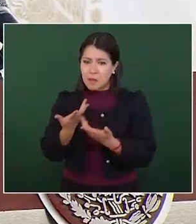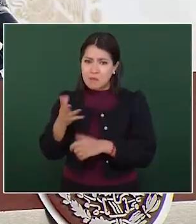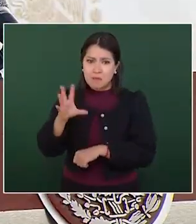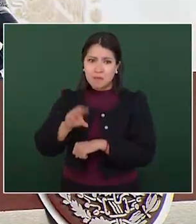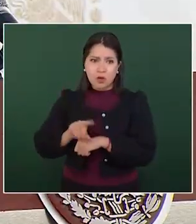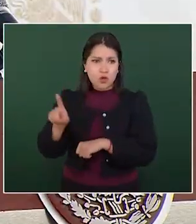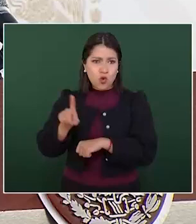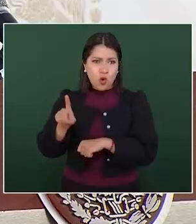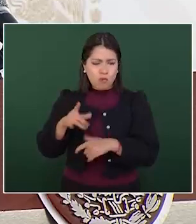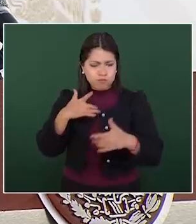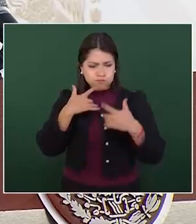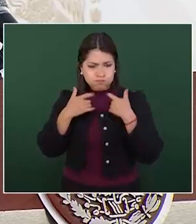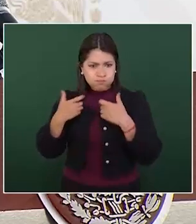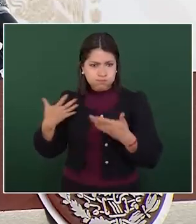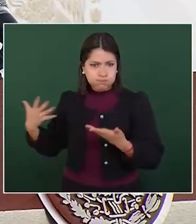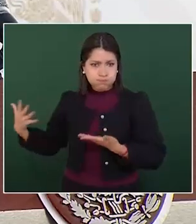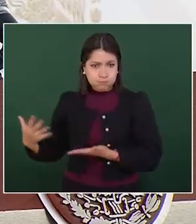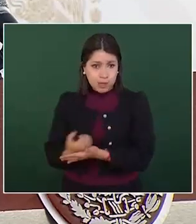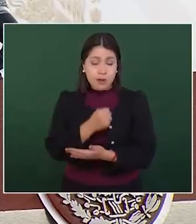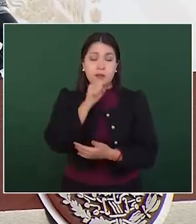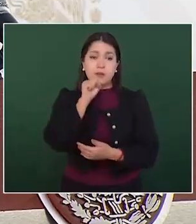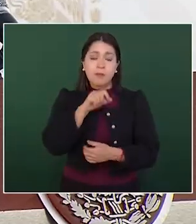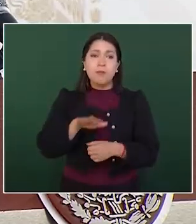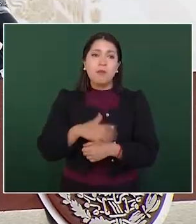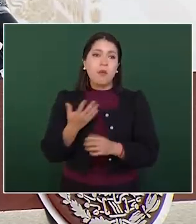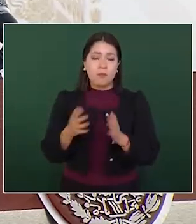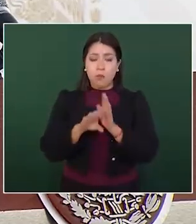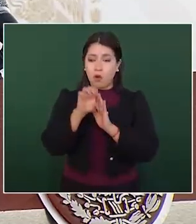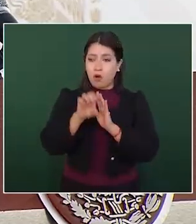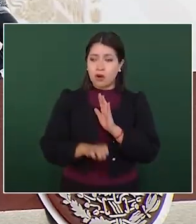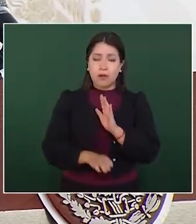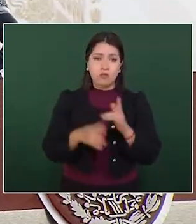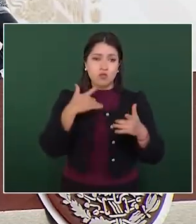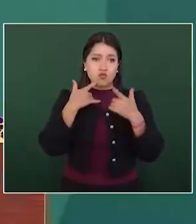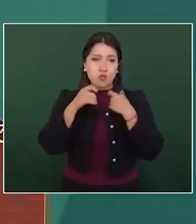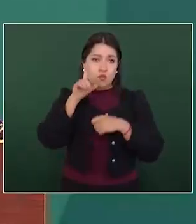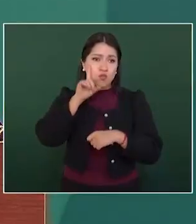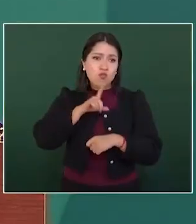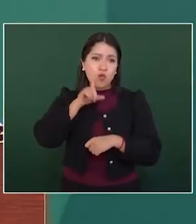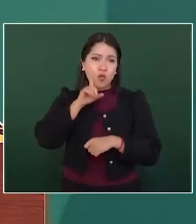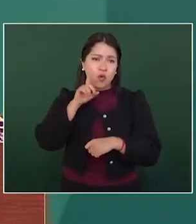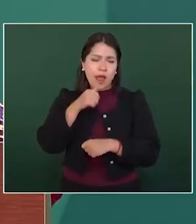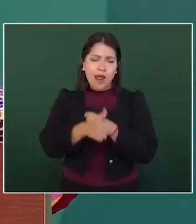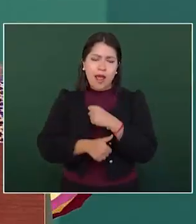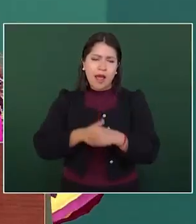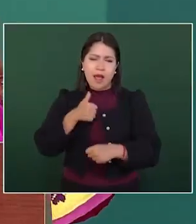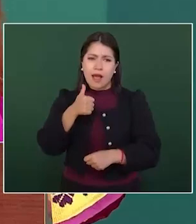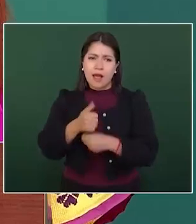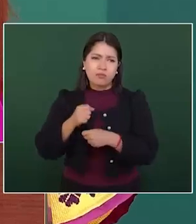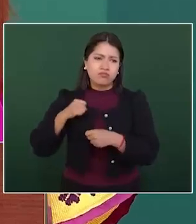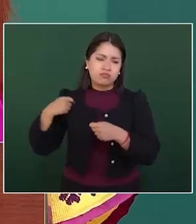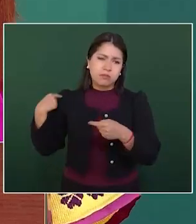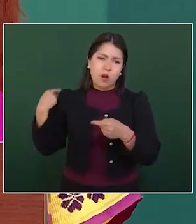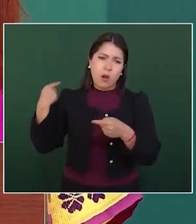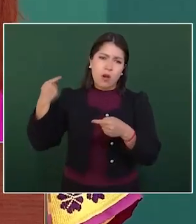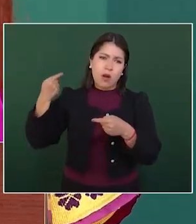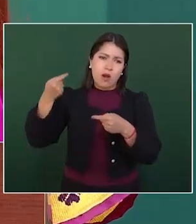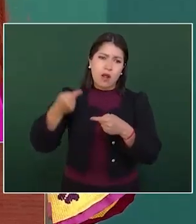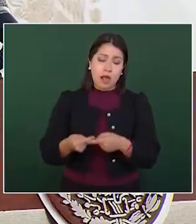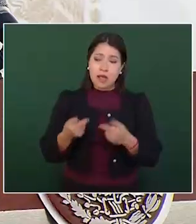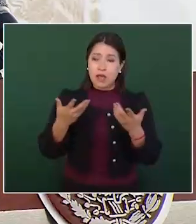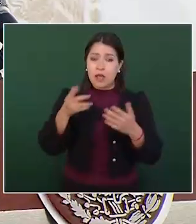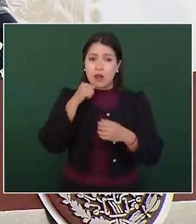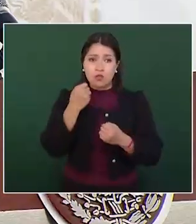conquista. La lucha de las mujeres es prueba de ello. Durante años, siglos, muchas mujeres han dado batallas,